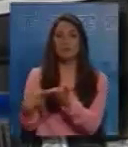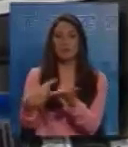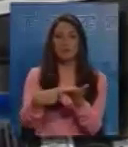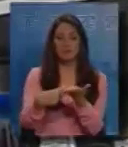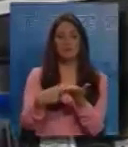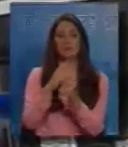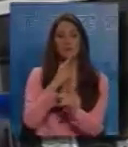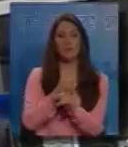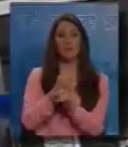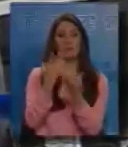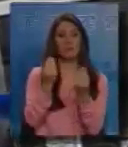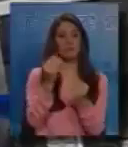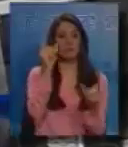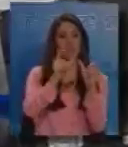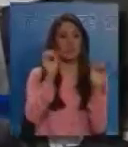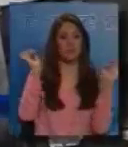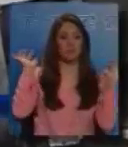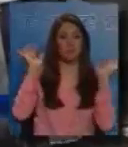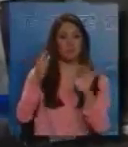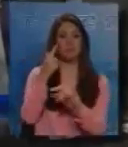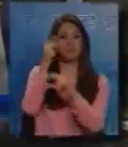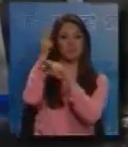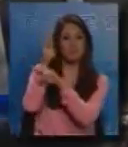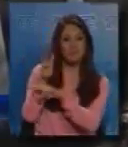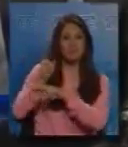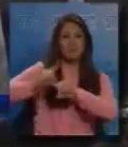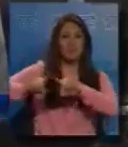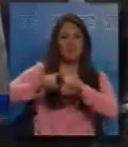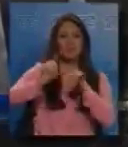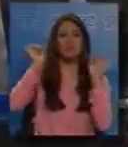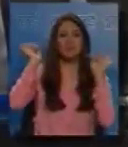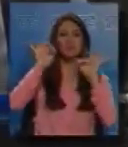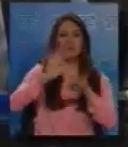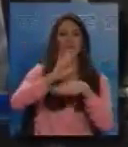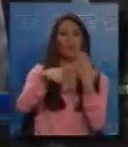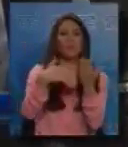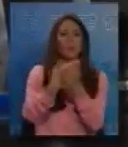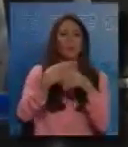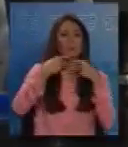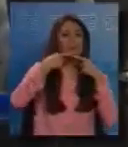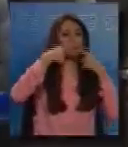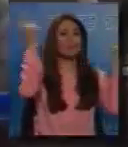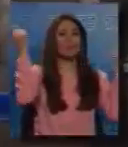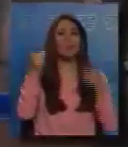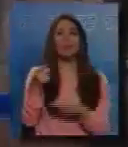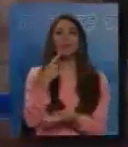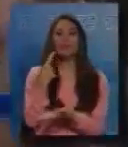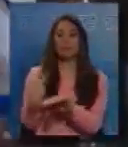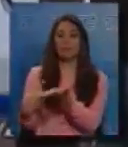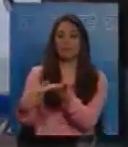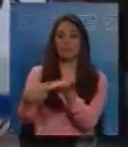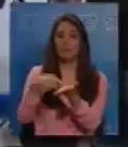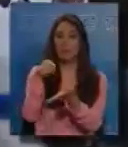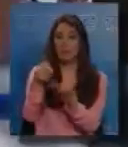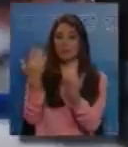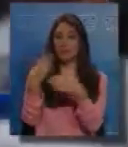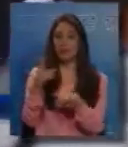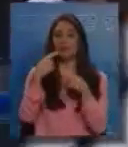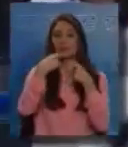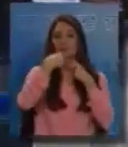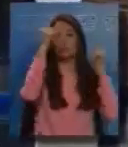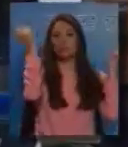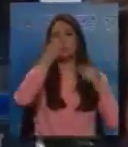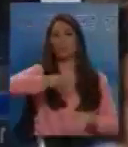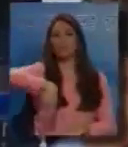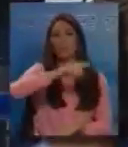Colombia y de Venezuela, empiezan a llegar a Carondelet para llevarle al mundo los resultados de este diálogo, en el cual el